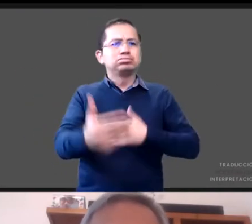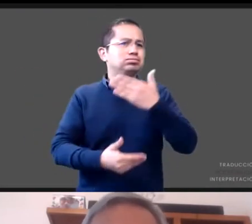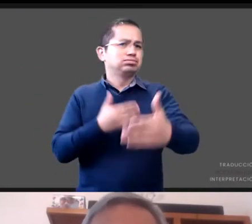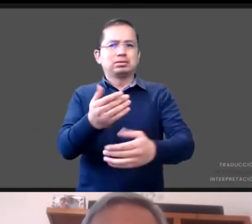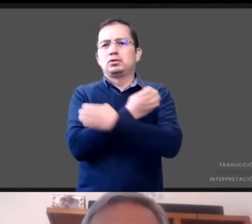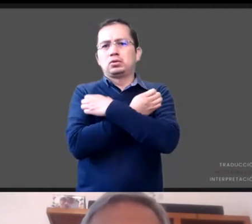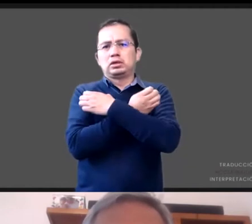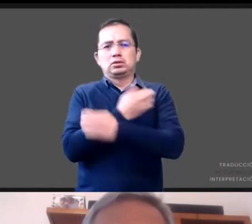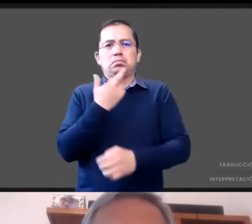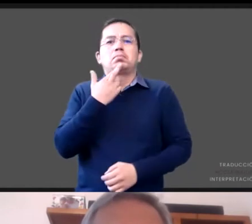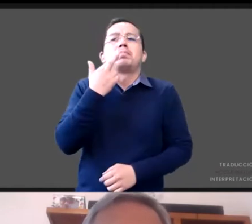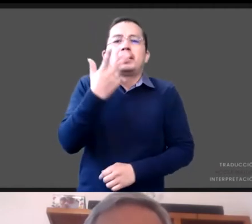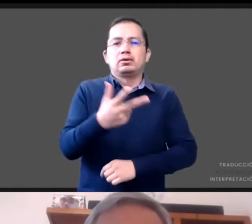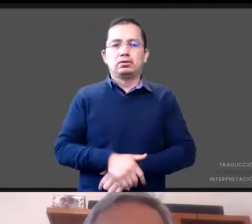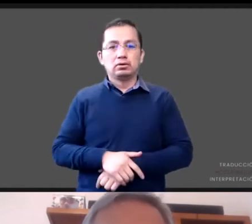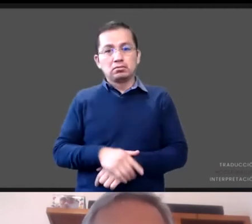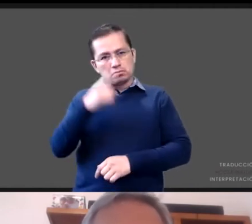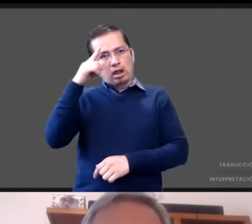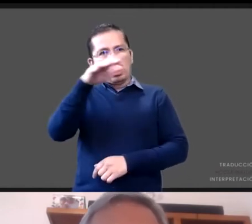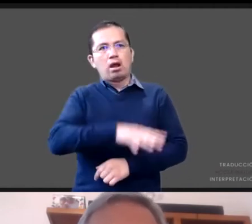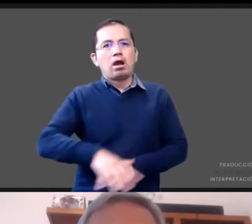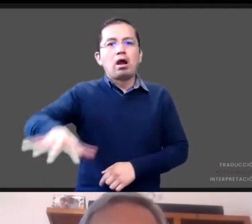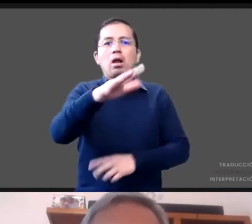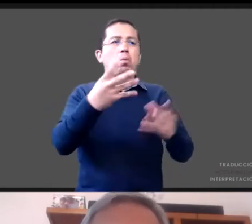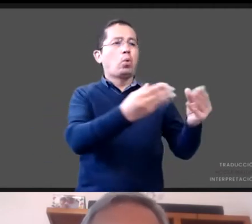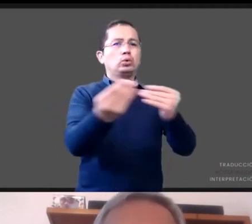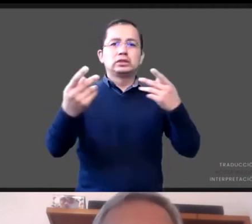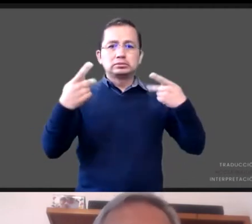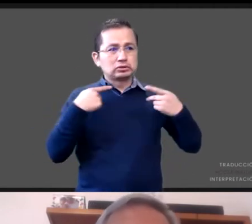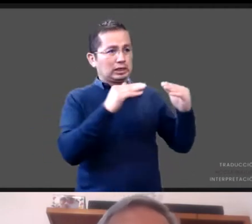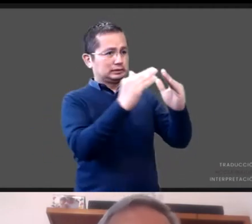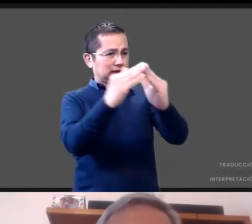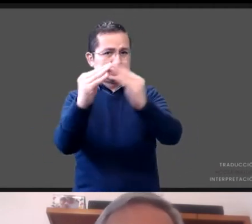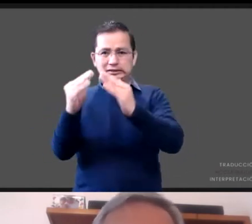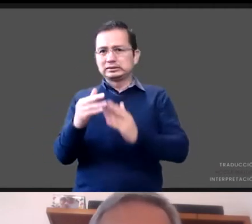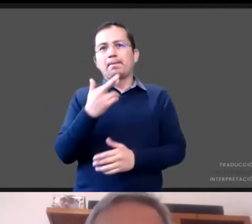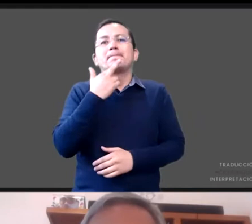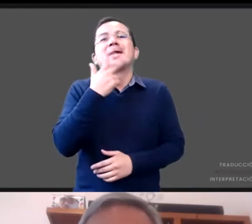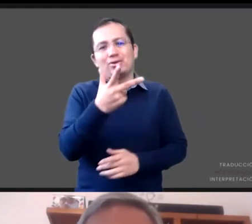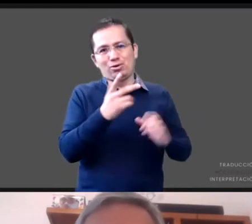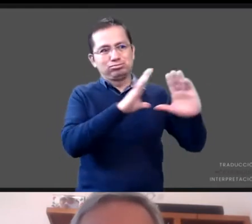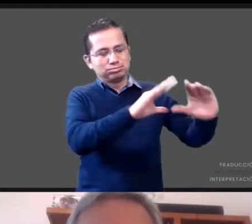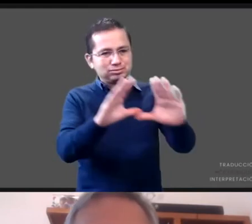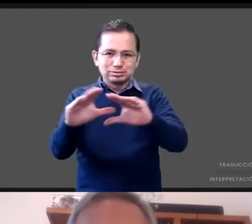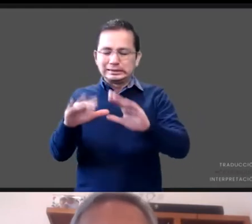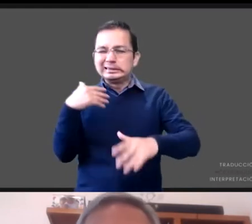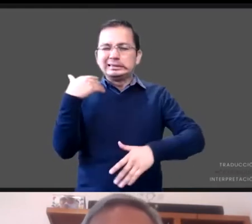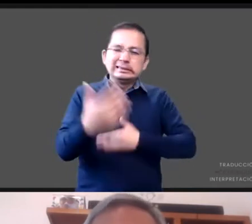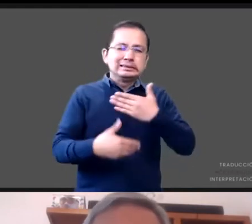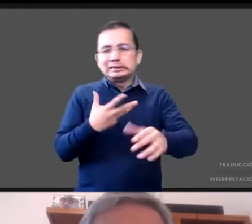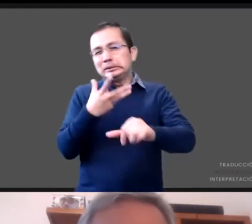adecuada a millones y millones de hogares en el país. Pero sí hizo que diversos actores sociales,